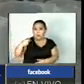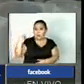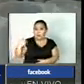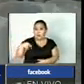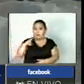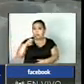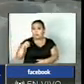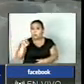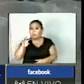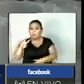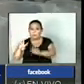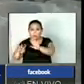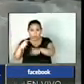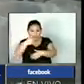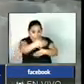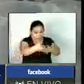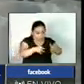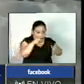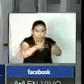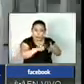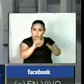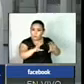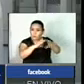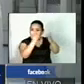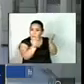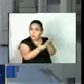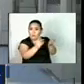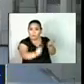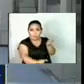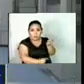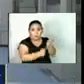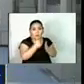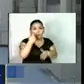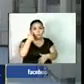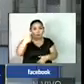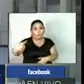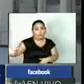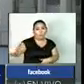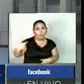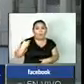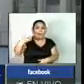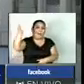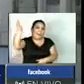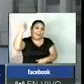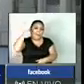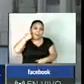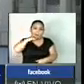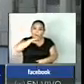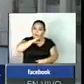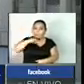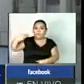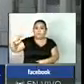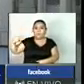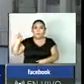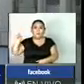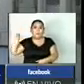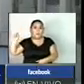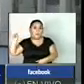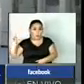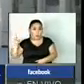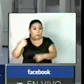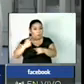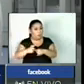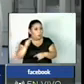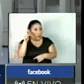convirtió en el primer laboratorio en el mundo en sacar al mercado una vacuna contra la gripe porcina H1N1 pero